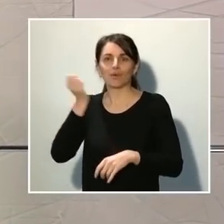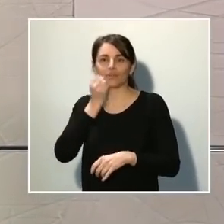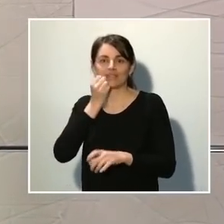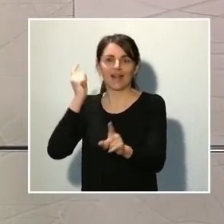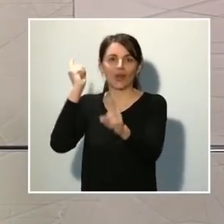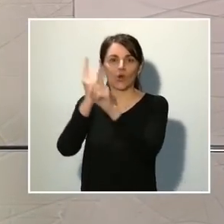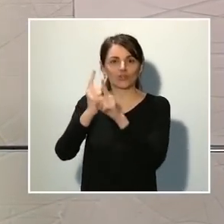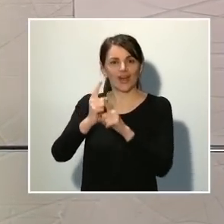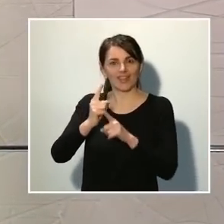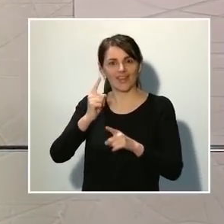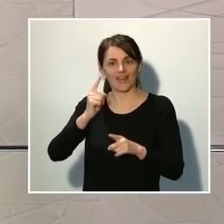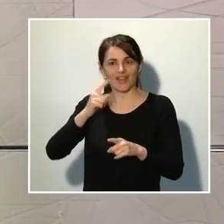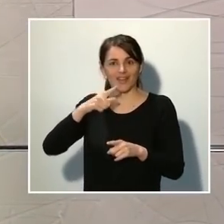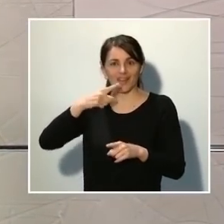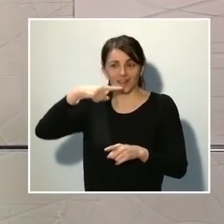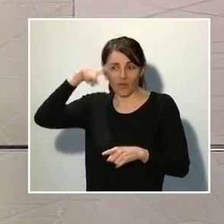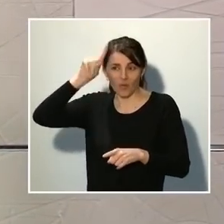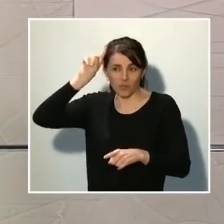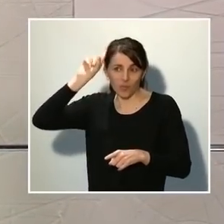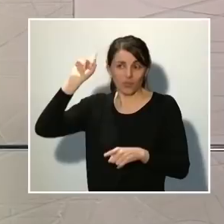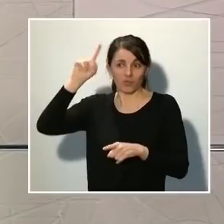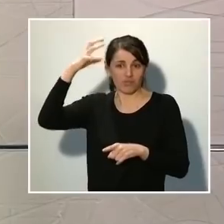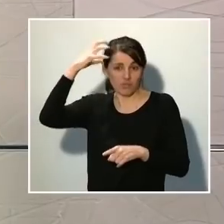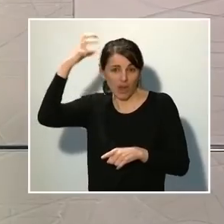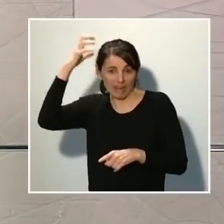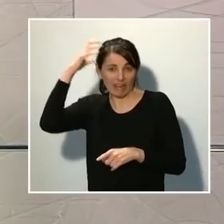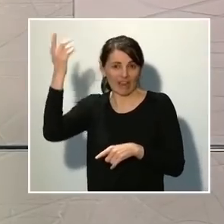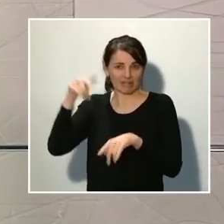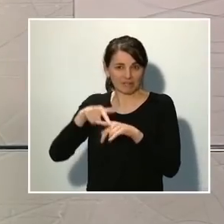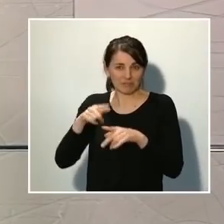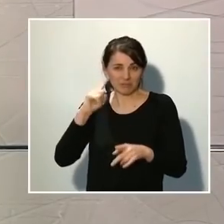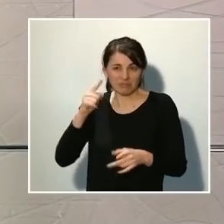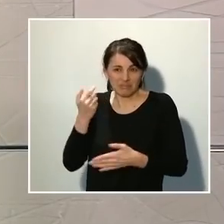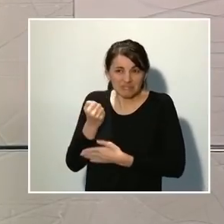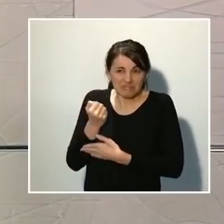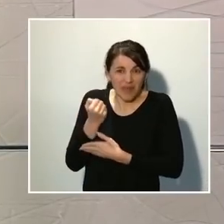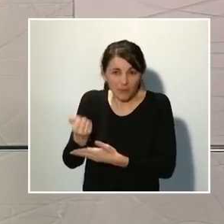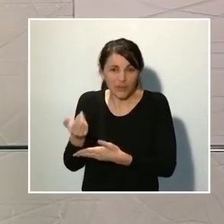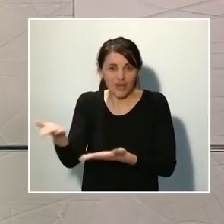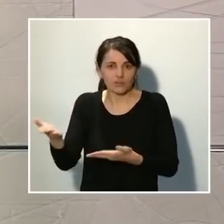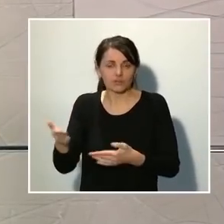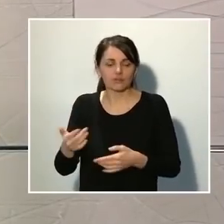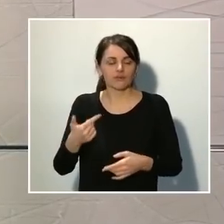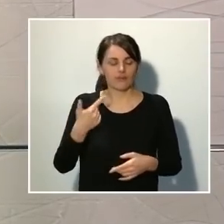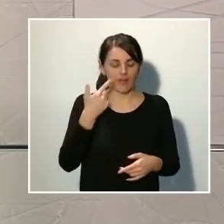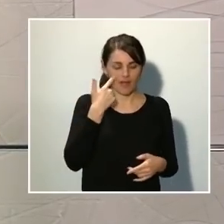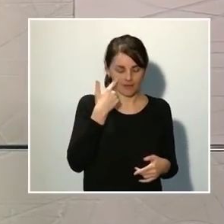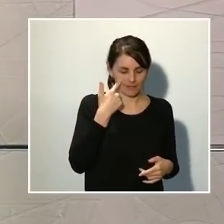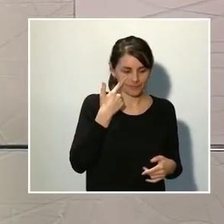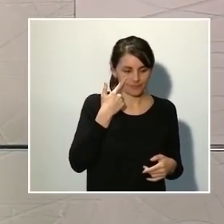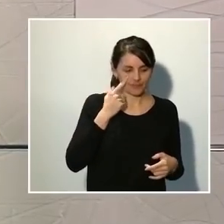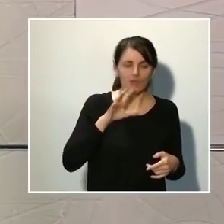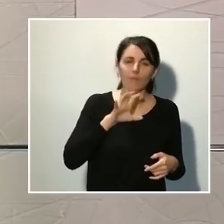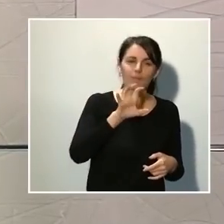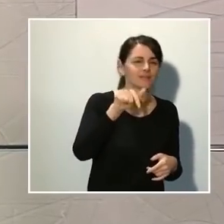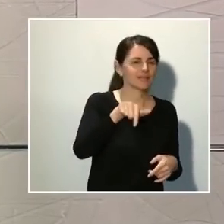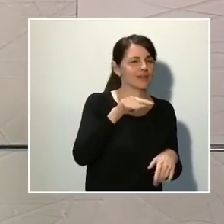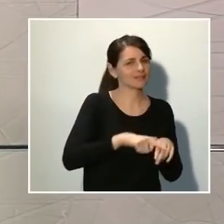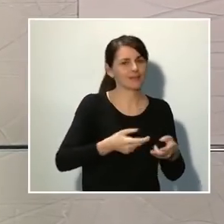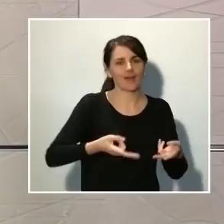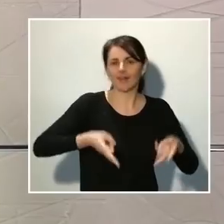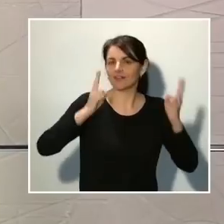información que le han trasladado desde fuentes judiciales es tan grave que iban a caer sí o sí,